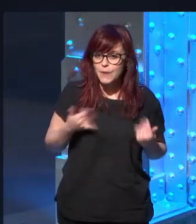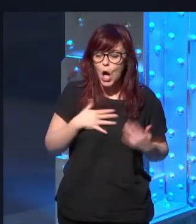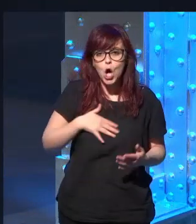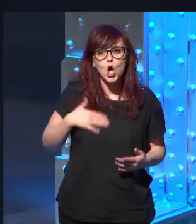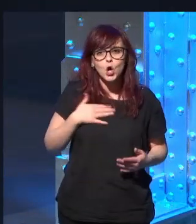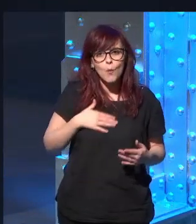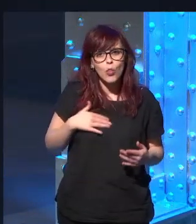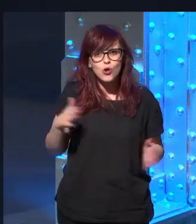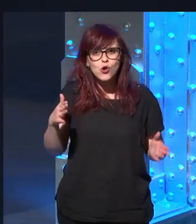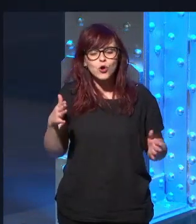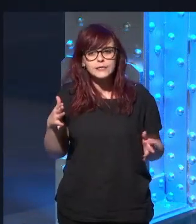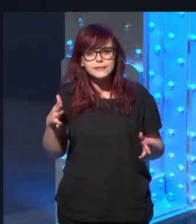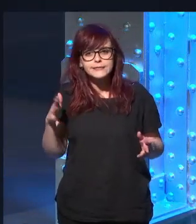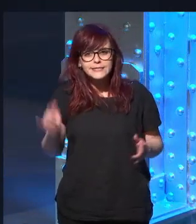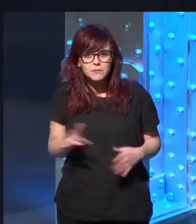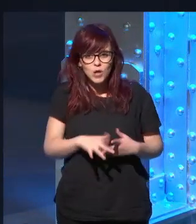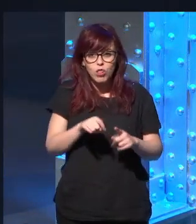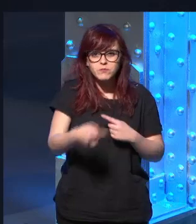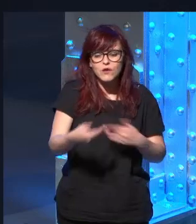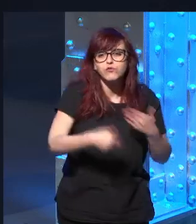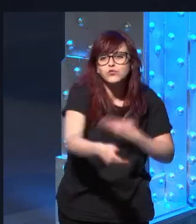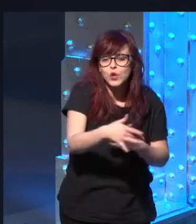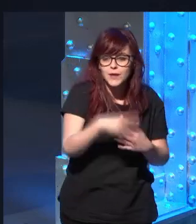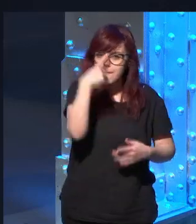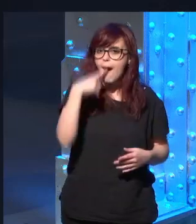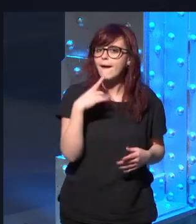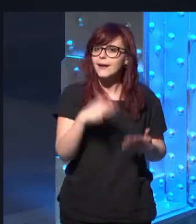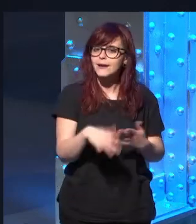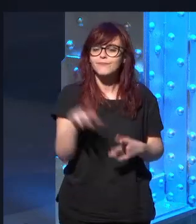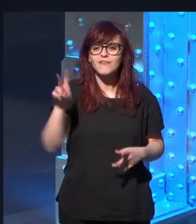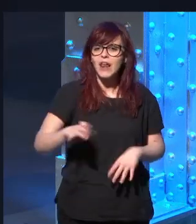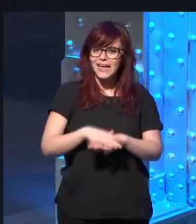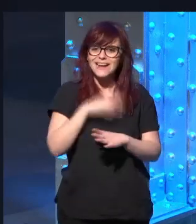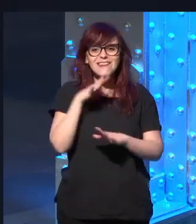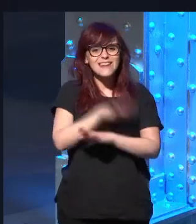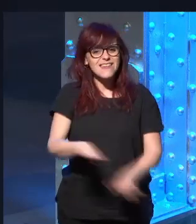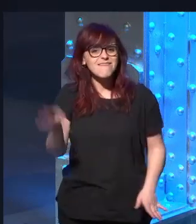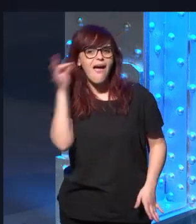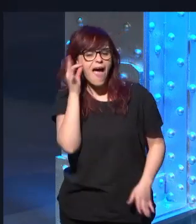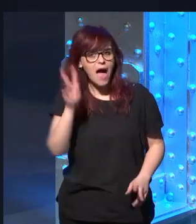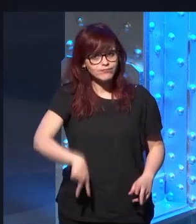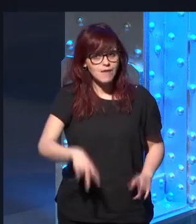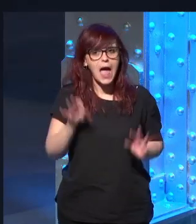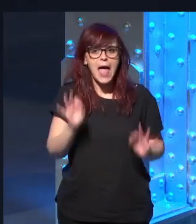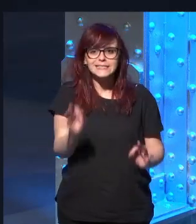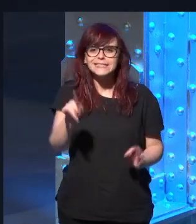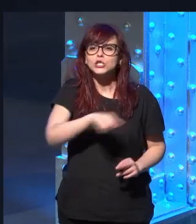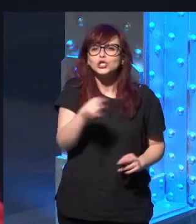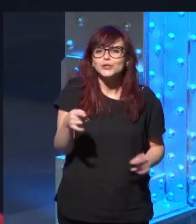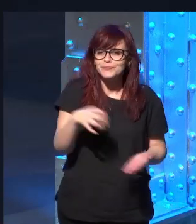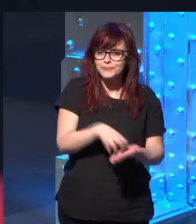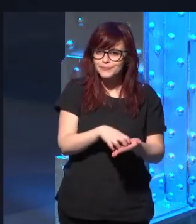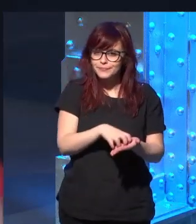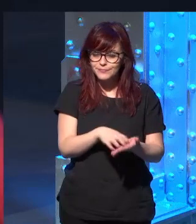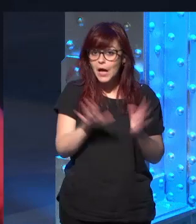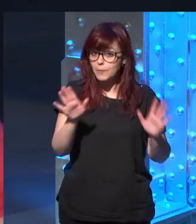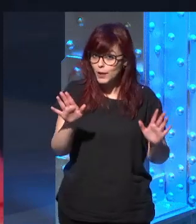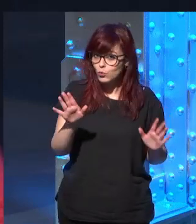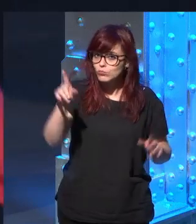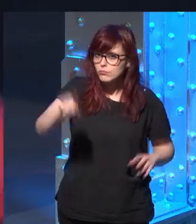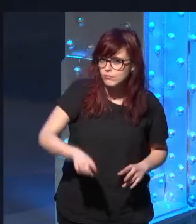de se nos va a recibir así. O sea, la imagen que prevalece es esa niña, porque no. Pero claro, también digo,